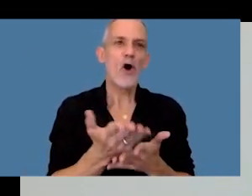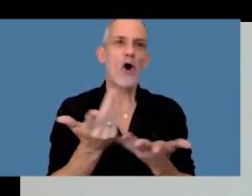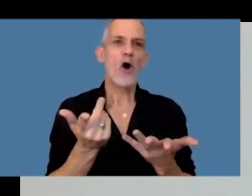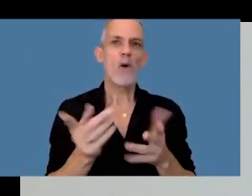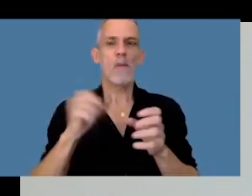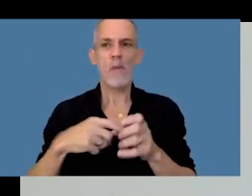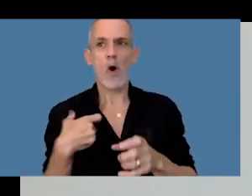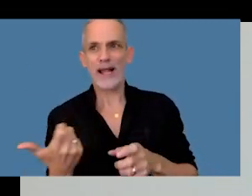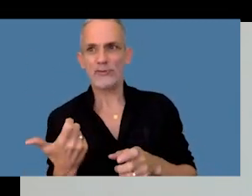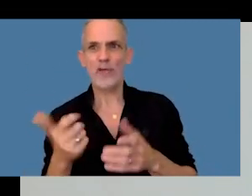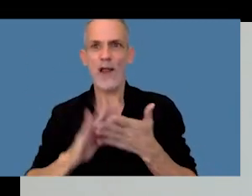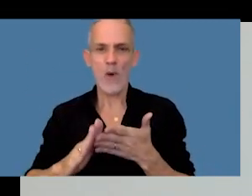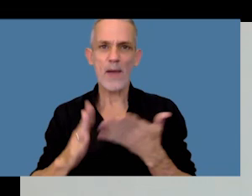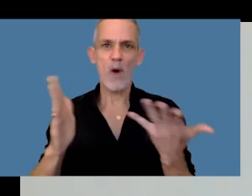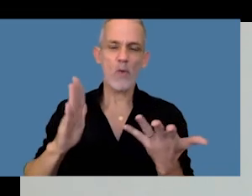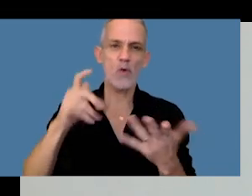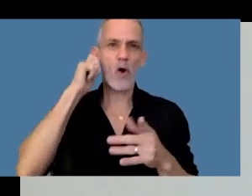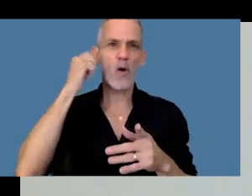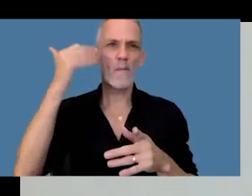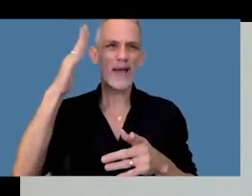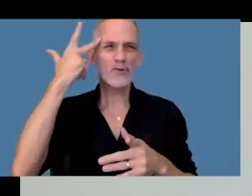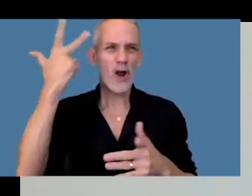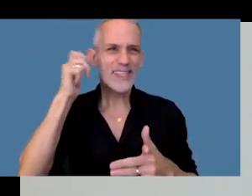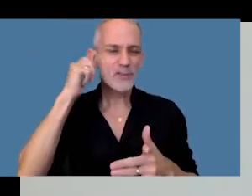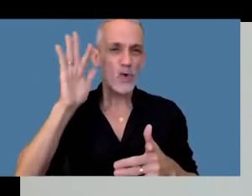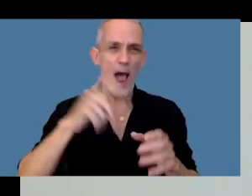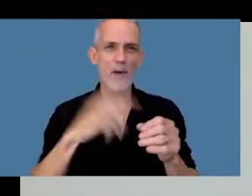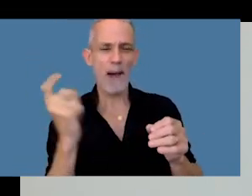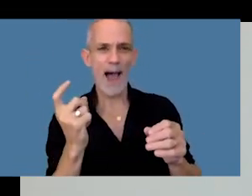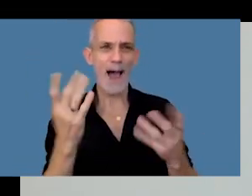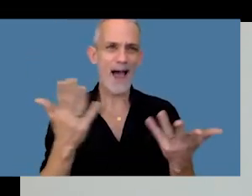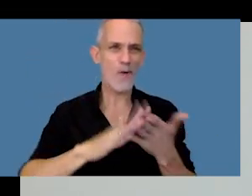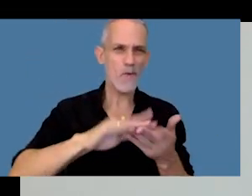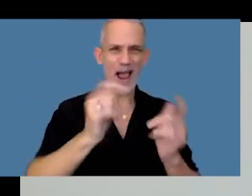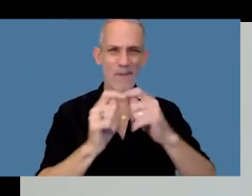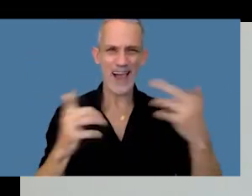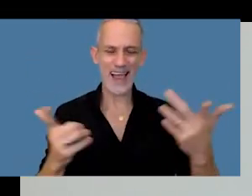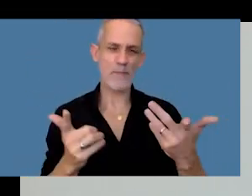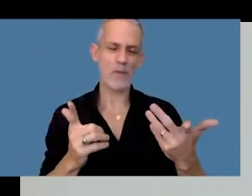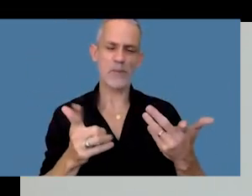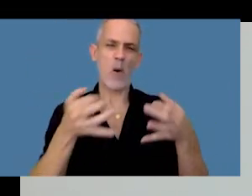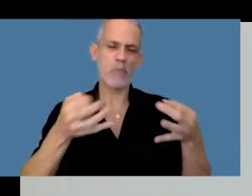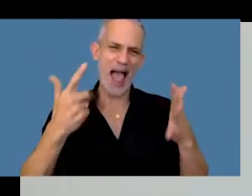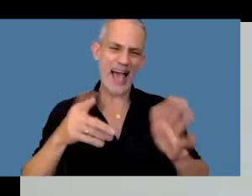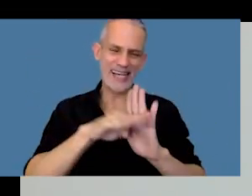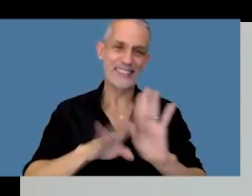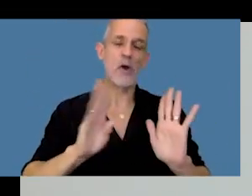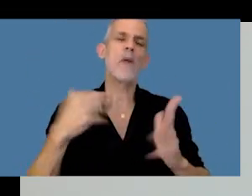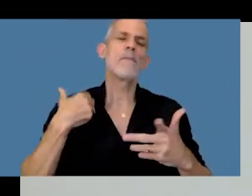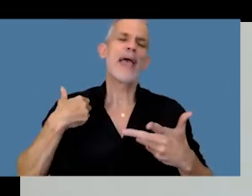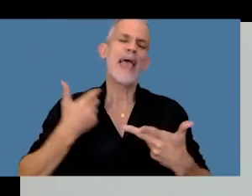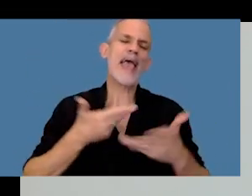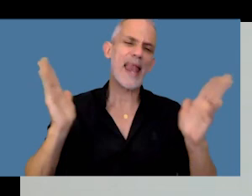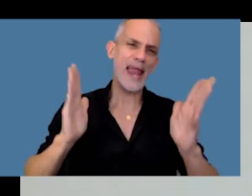obra social, alguno cumple la mayoría de edad, lo desvincula, etc. No es tan así, pero la generalidad,